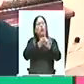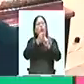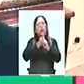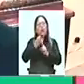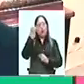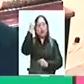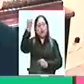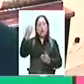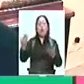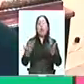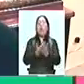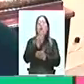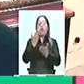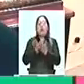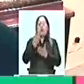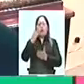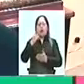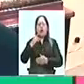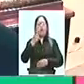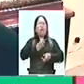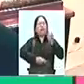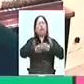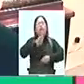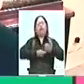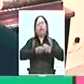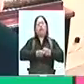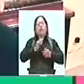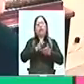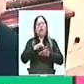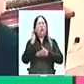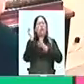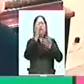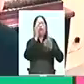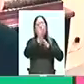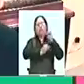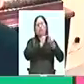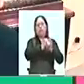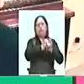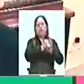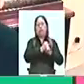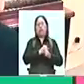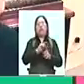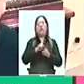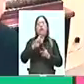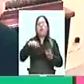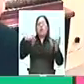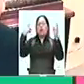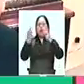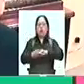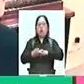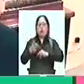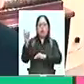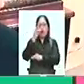de promoción selectiva de exportaciones para traer dólares hacia el país y una política de sustitución competitiva de